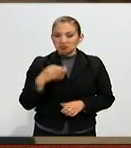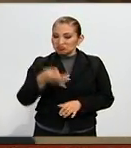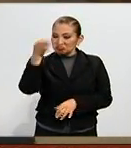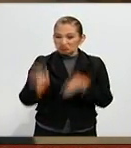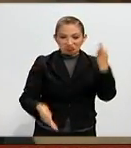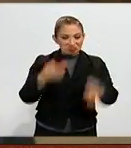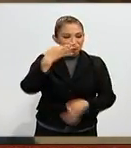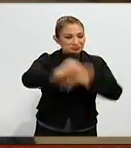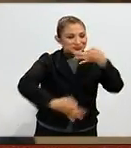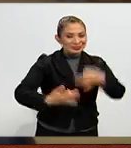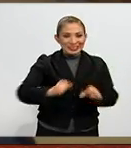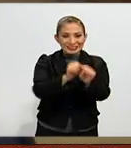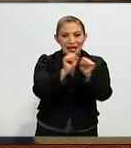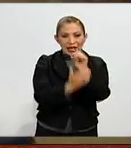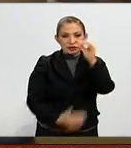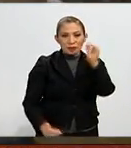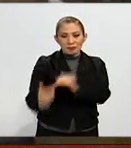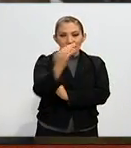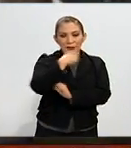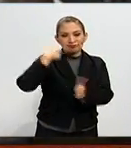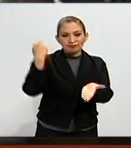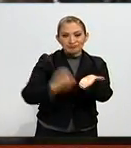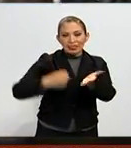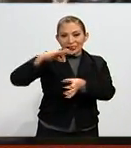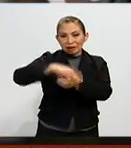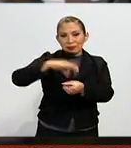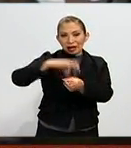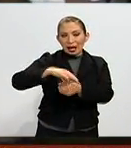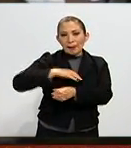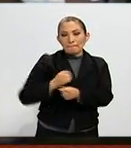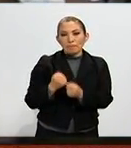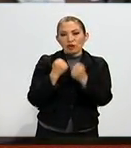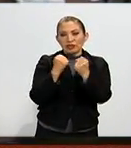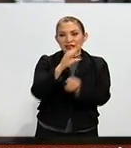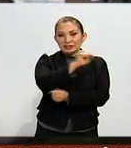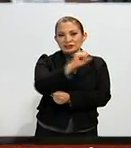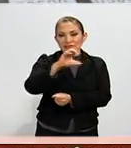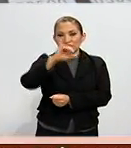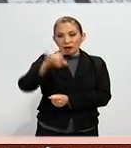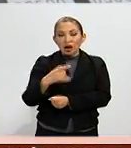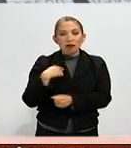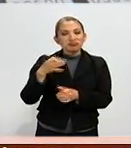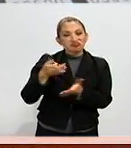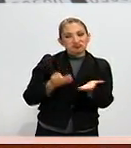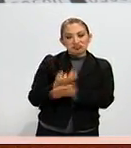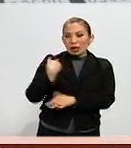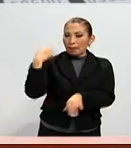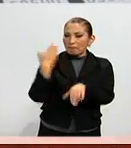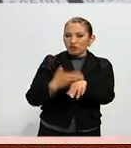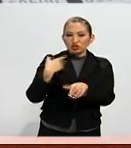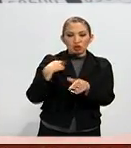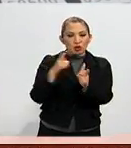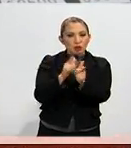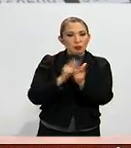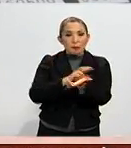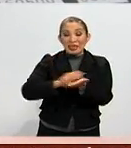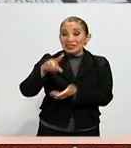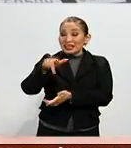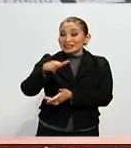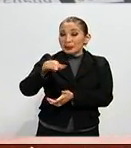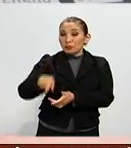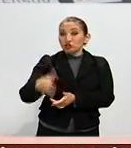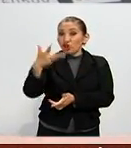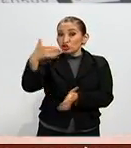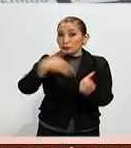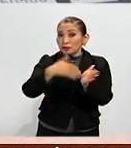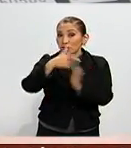los magistrados de la Sala Superior del Tribunal Electoral del Poder Judicial de la Federación confirmaron las multas al Partido Verde por